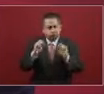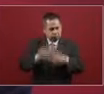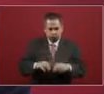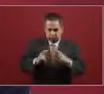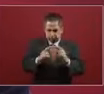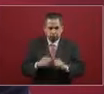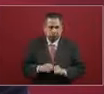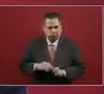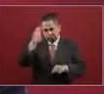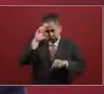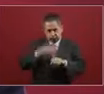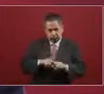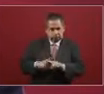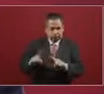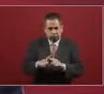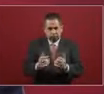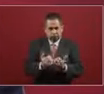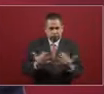pluricultural,